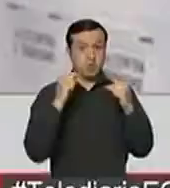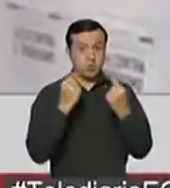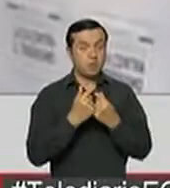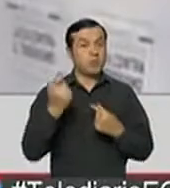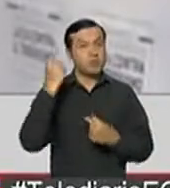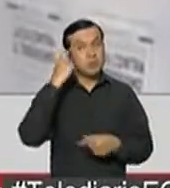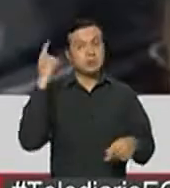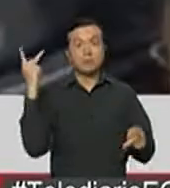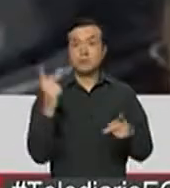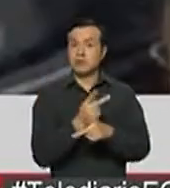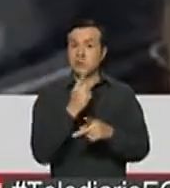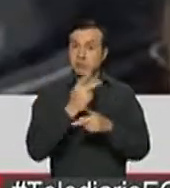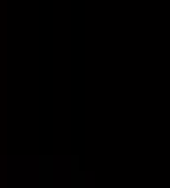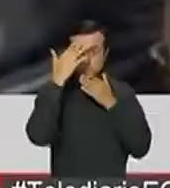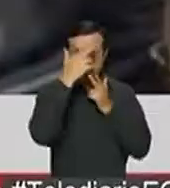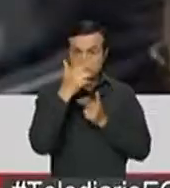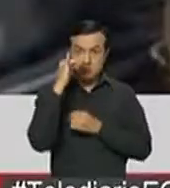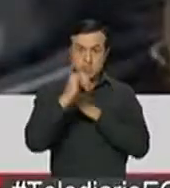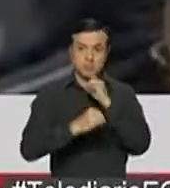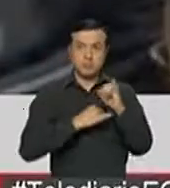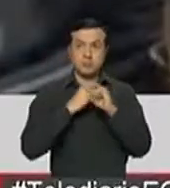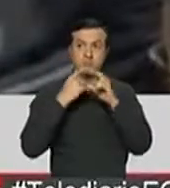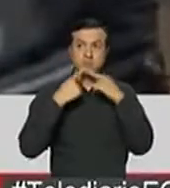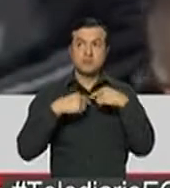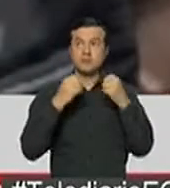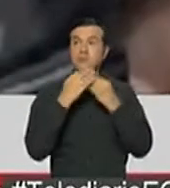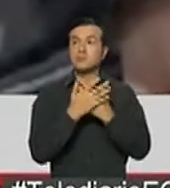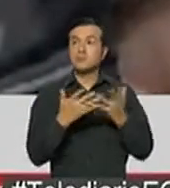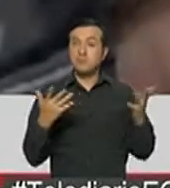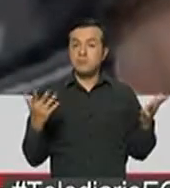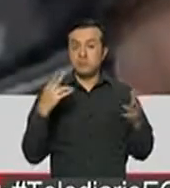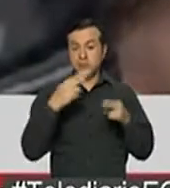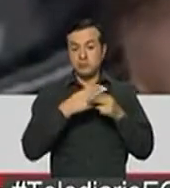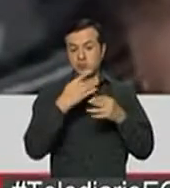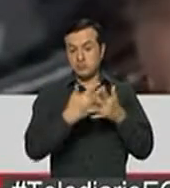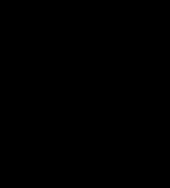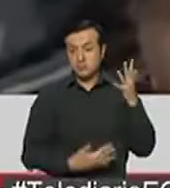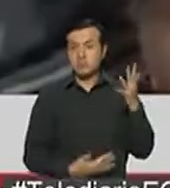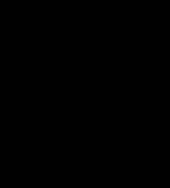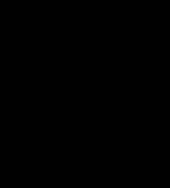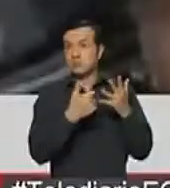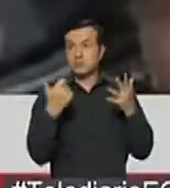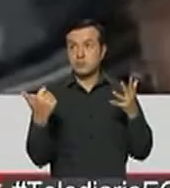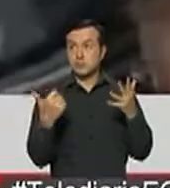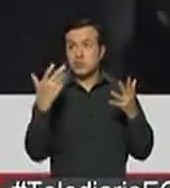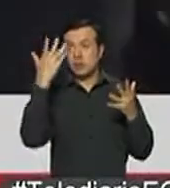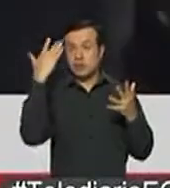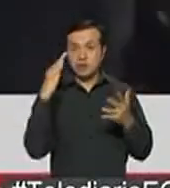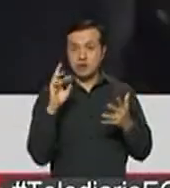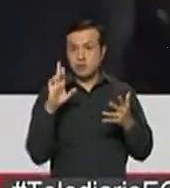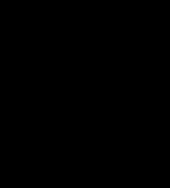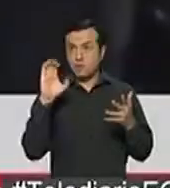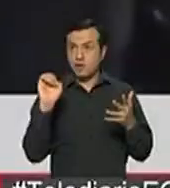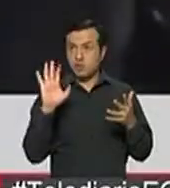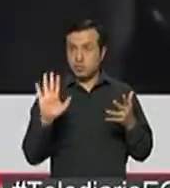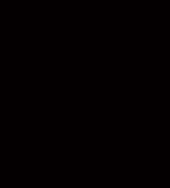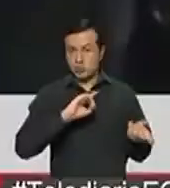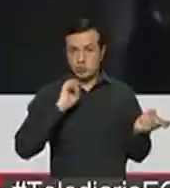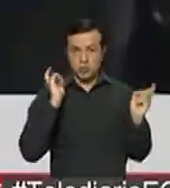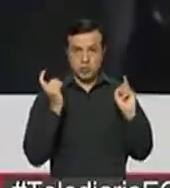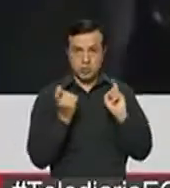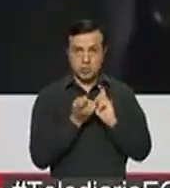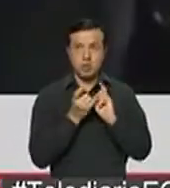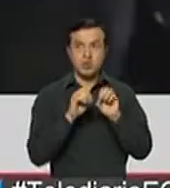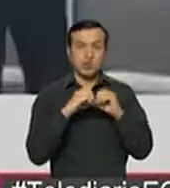consideran terroristas a nivel internacional. Dentro de este listado se excluyó a las antiguas FARC debido a su transición a